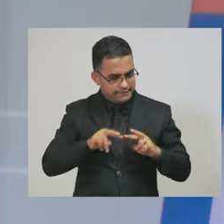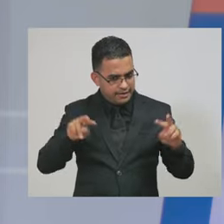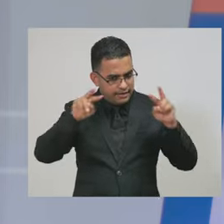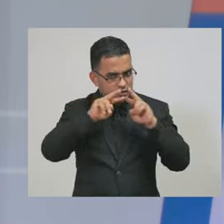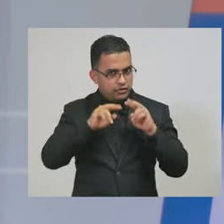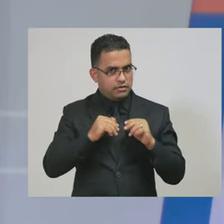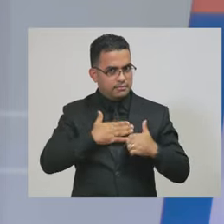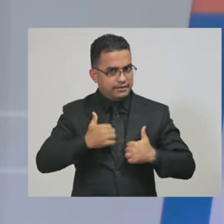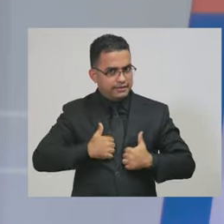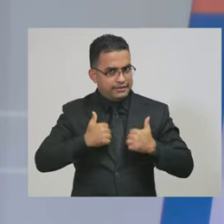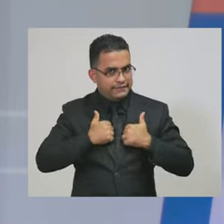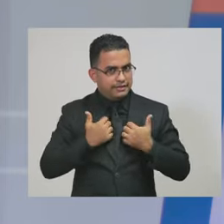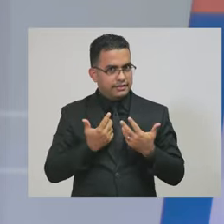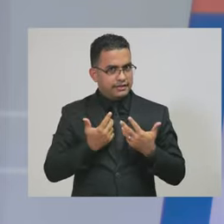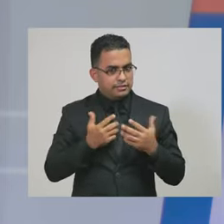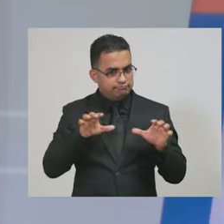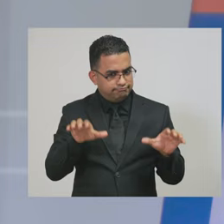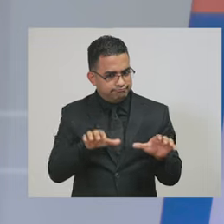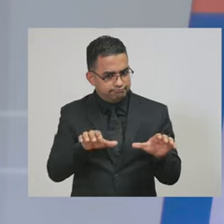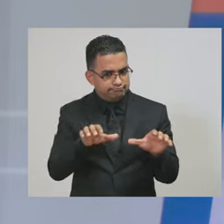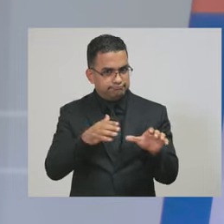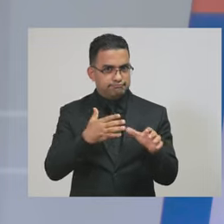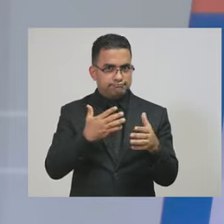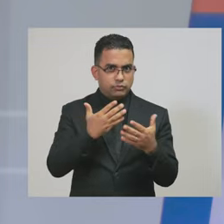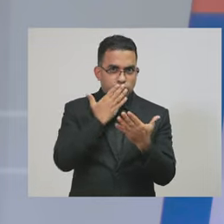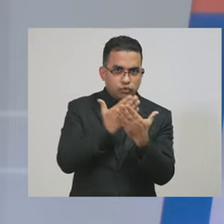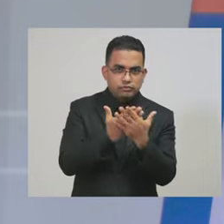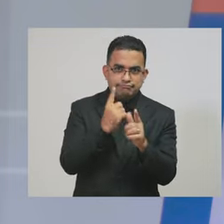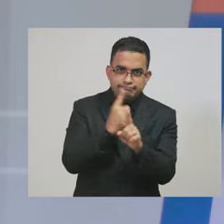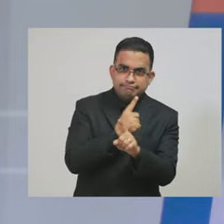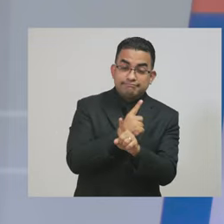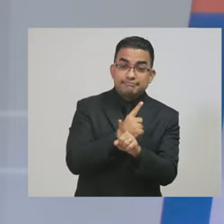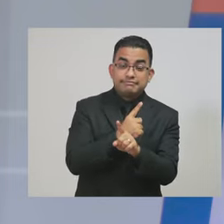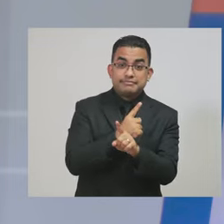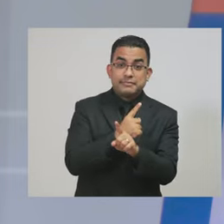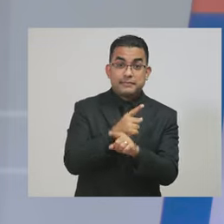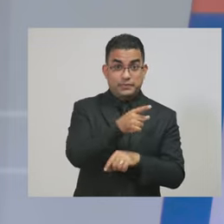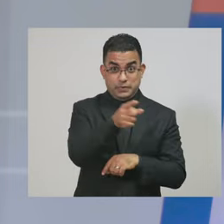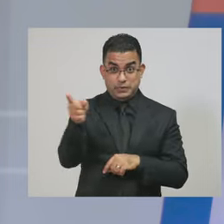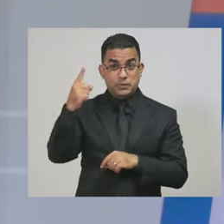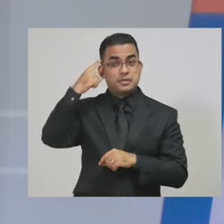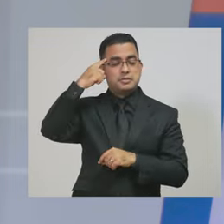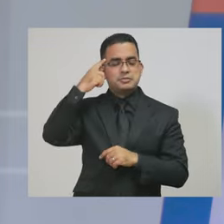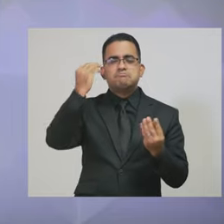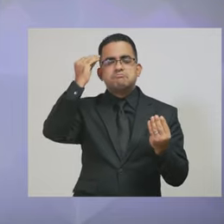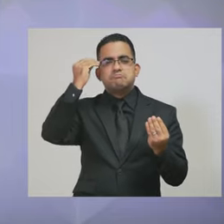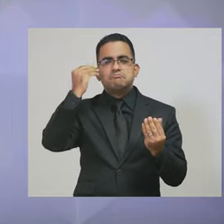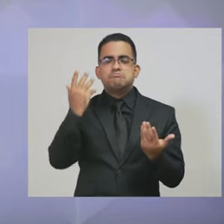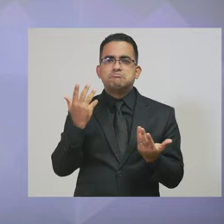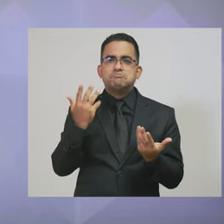recibe sino también la impronta y los valores que adornan tu vida y el ejercicio de tu profesión